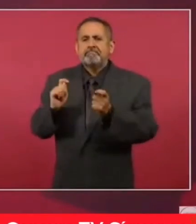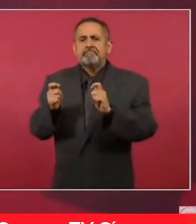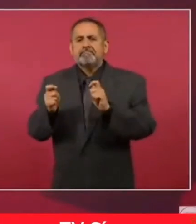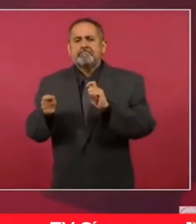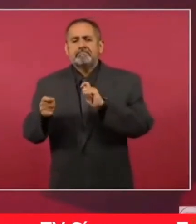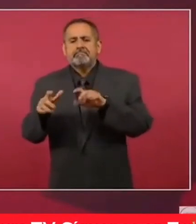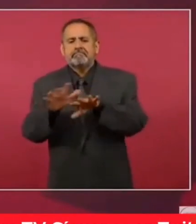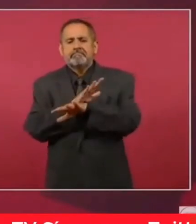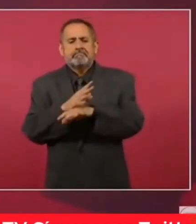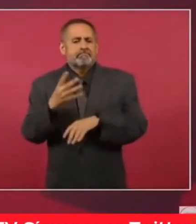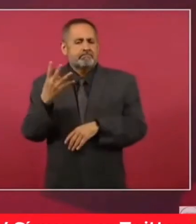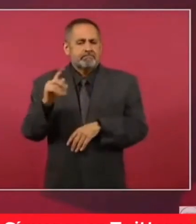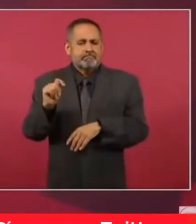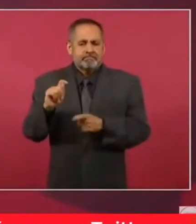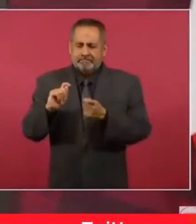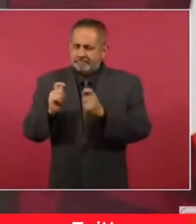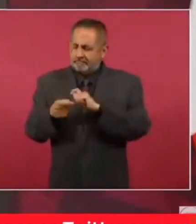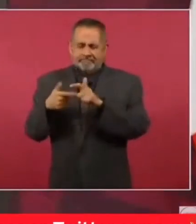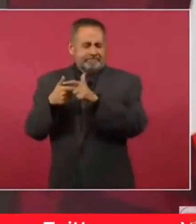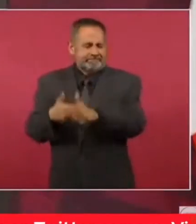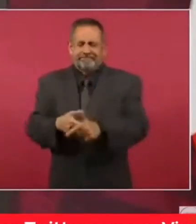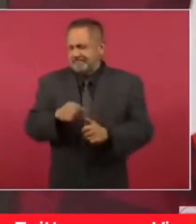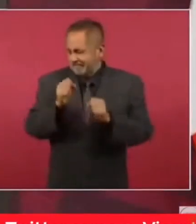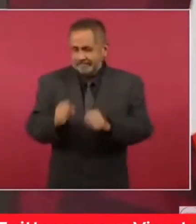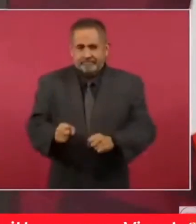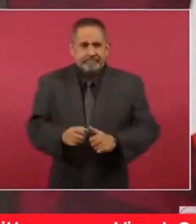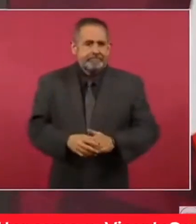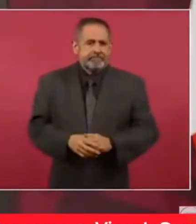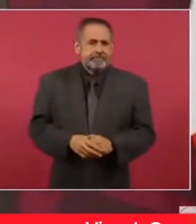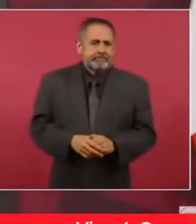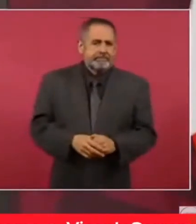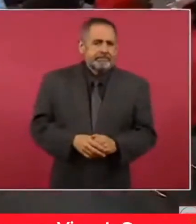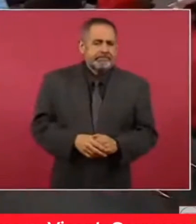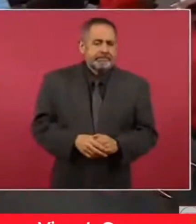transformación puede ser que